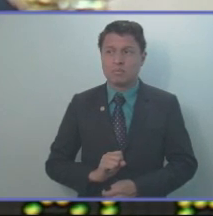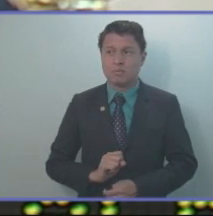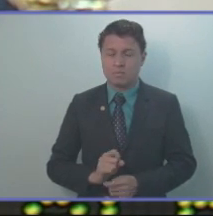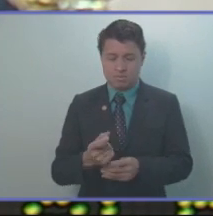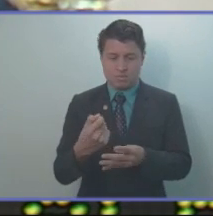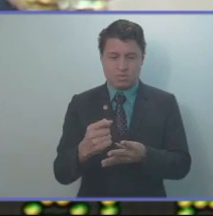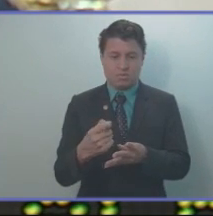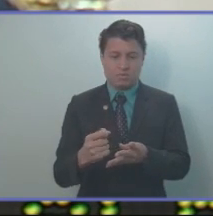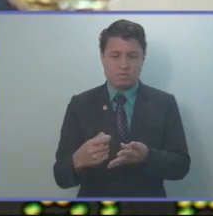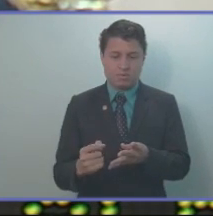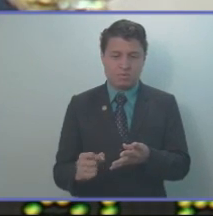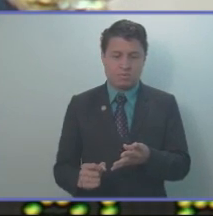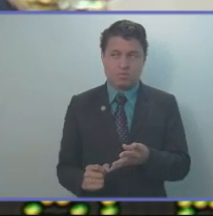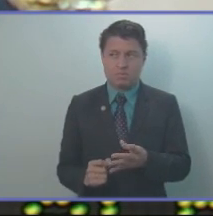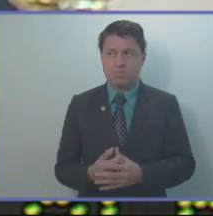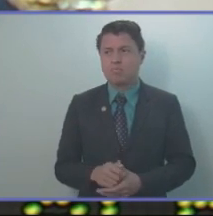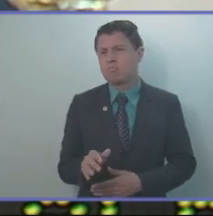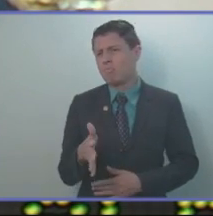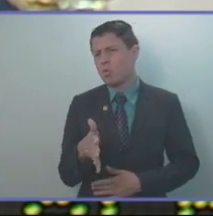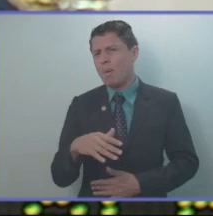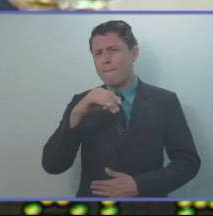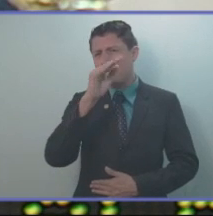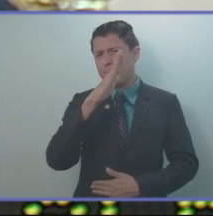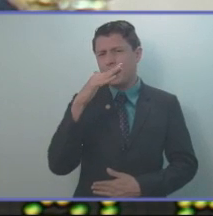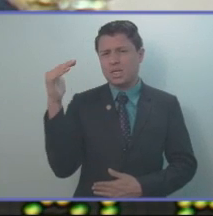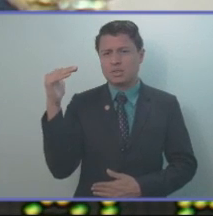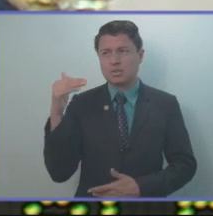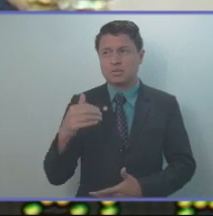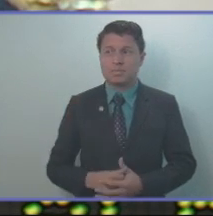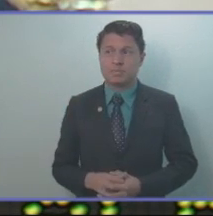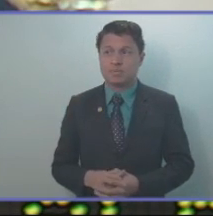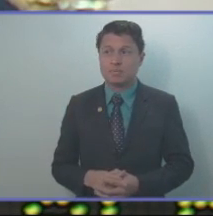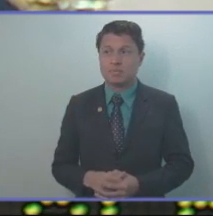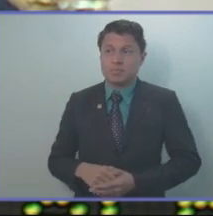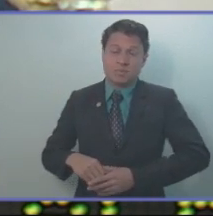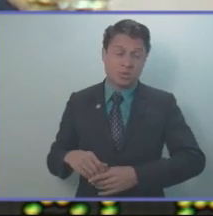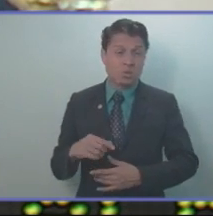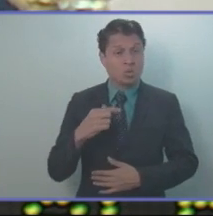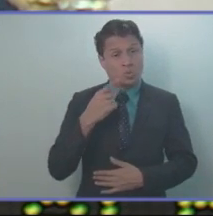calificado como un país donde existe